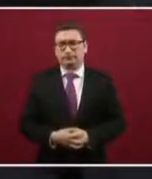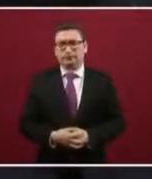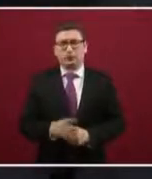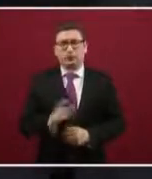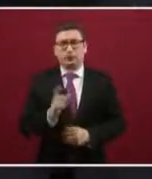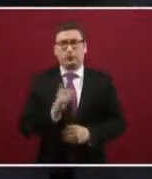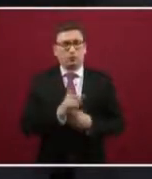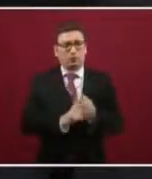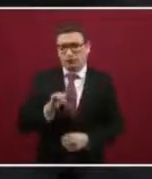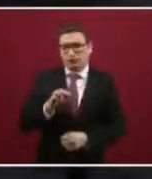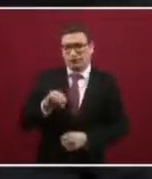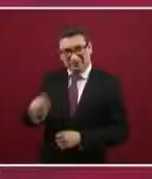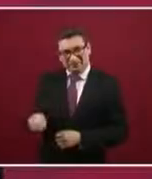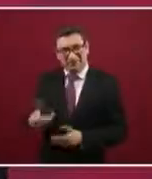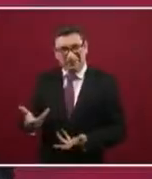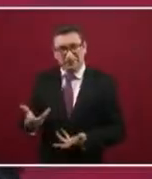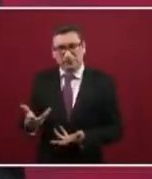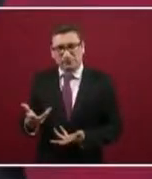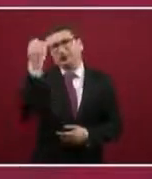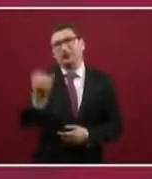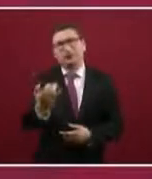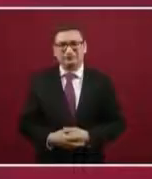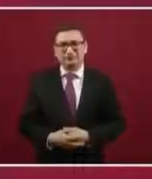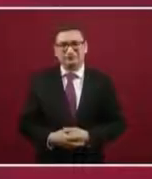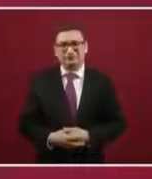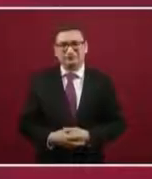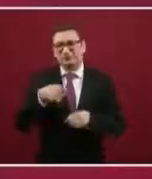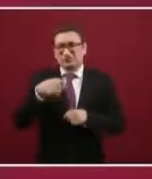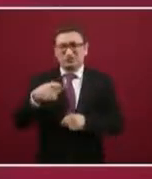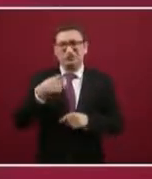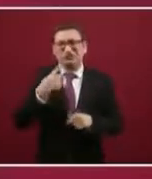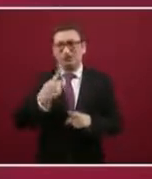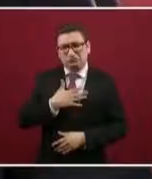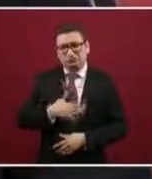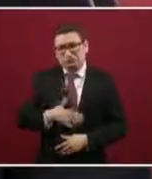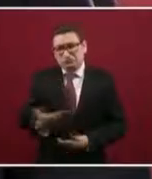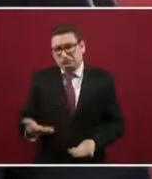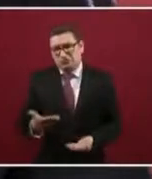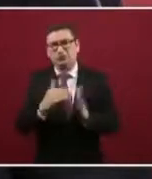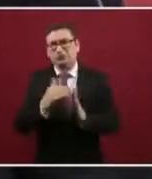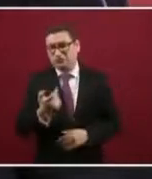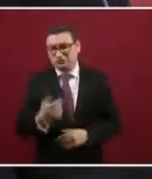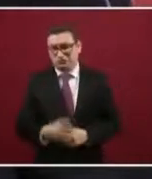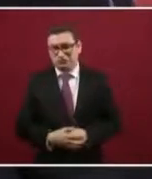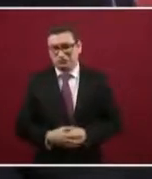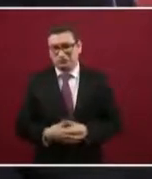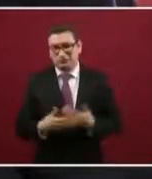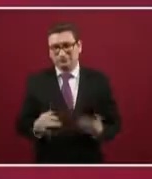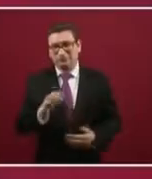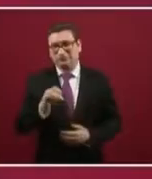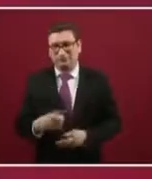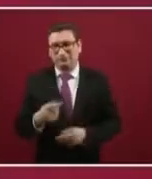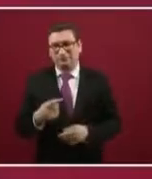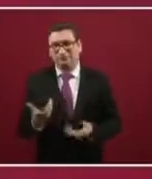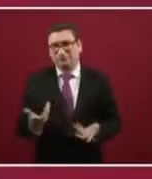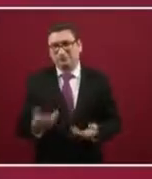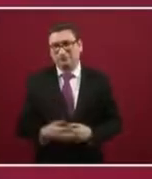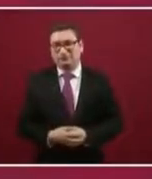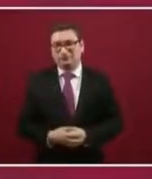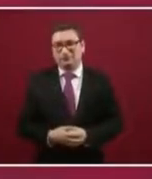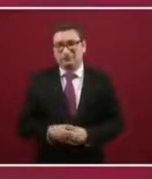hay injusticias. Esto del IME es toda una protesta justificada por 10 millones. Pues era lo que se le daba a